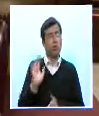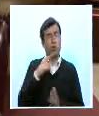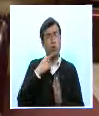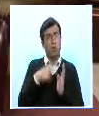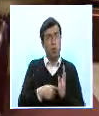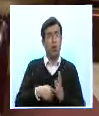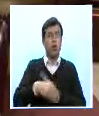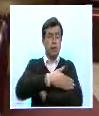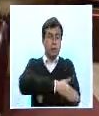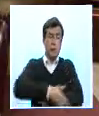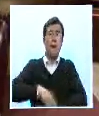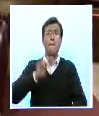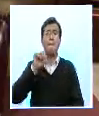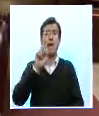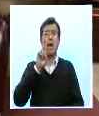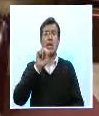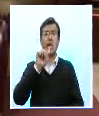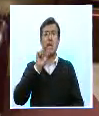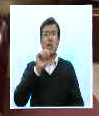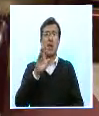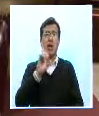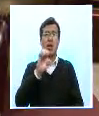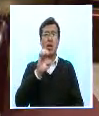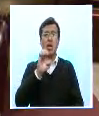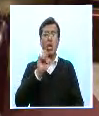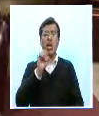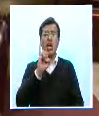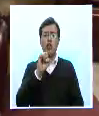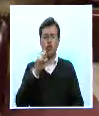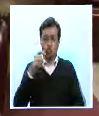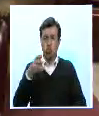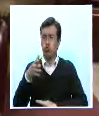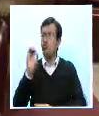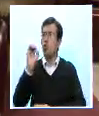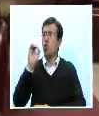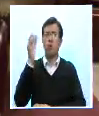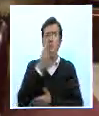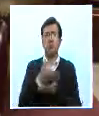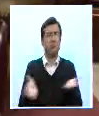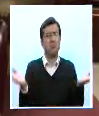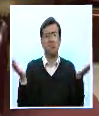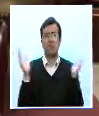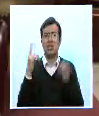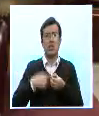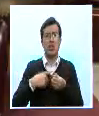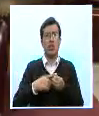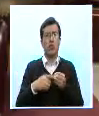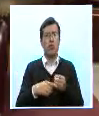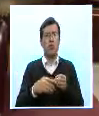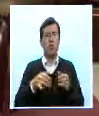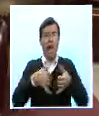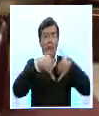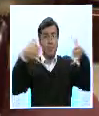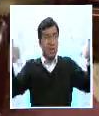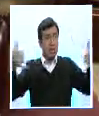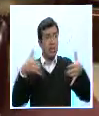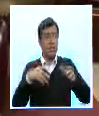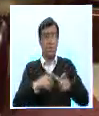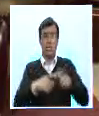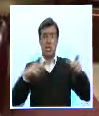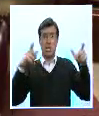recorre la avenida mariana de jesús a quien quito o la isla floreana igualmente en el norte de quito que se encuentra con locales que son grandes